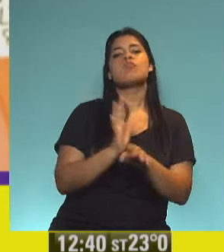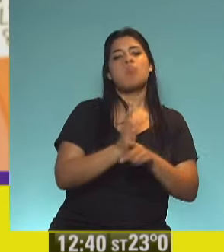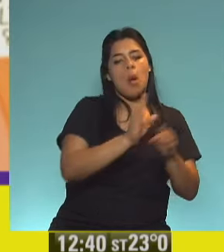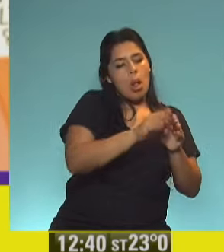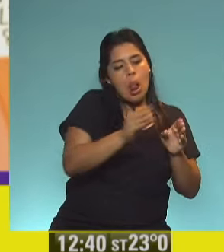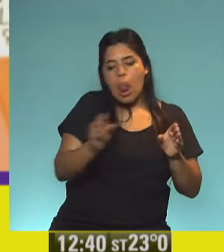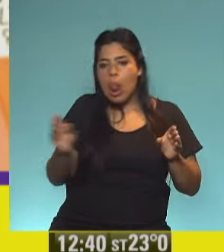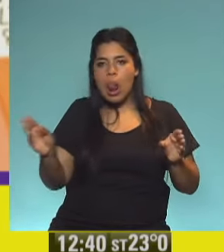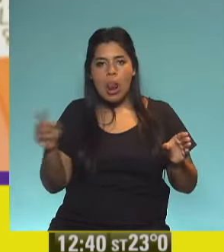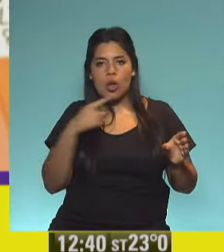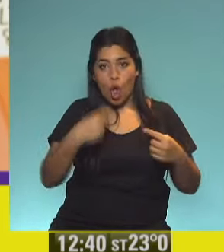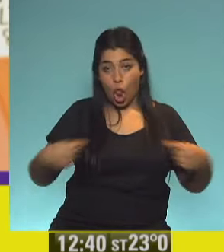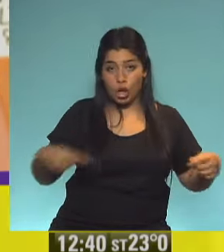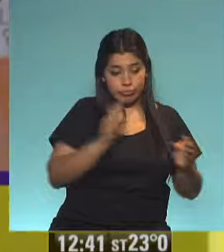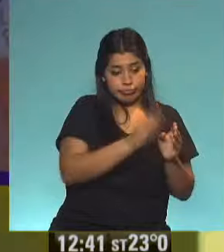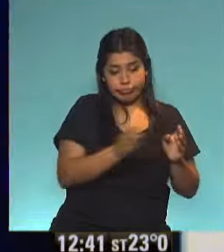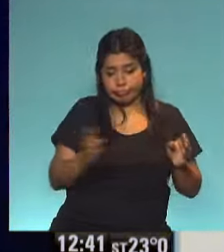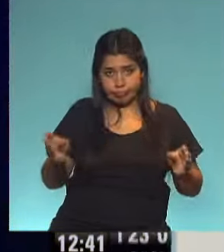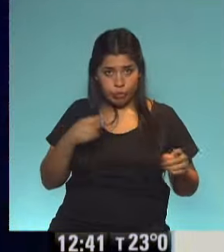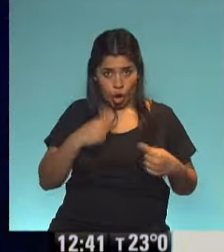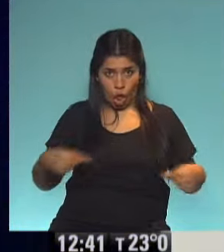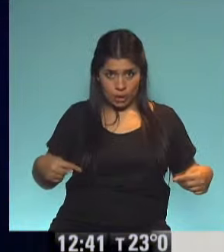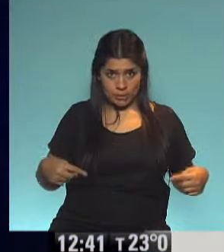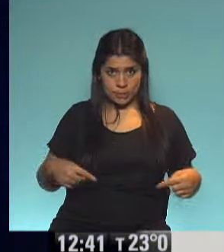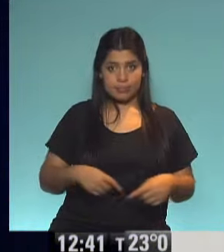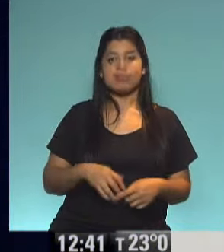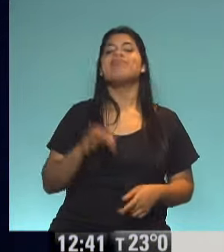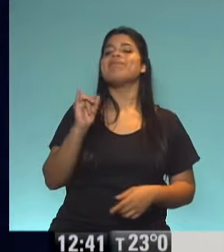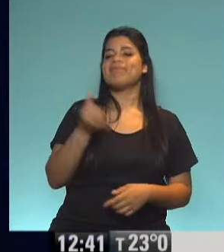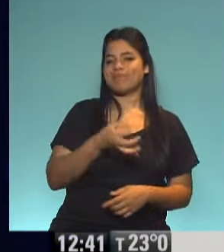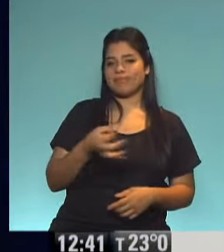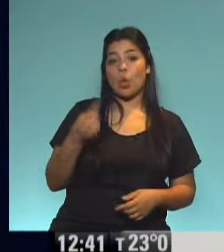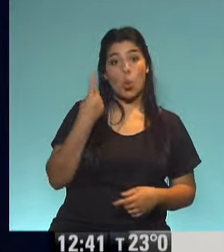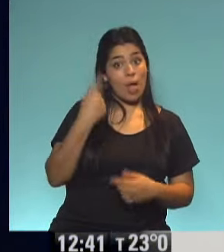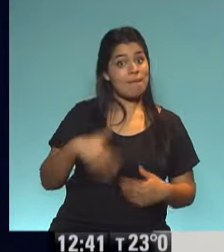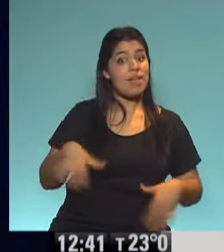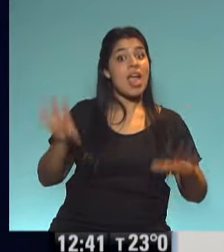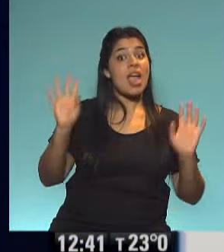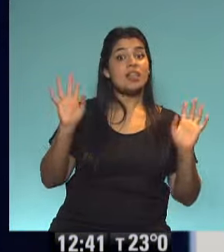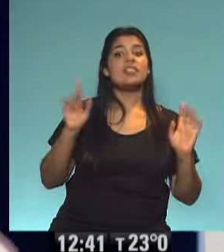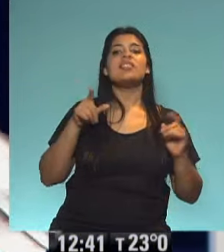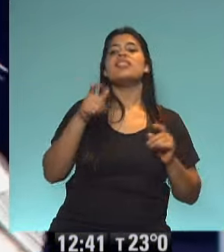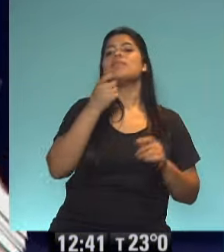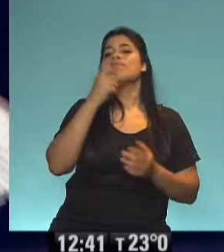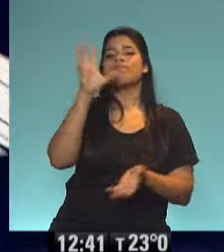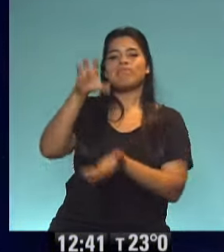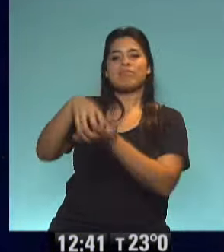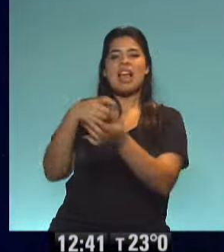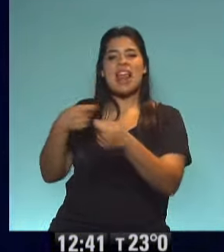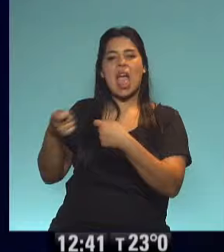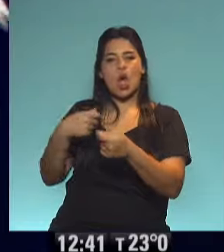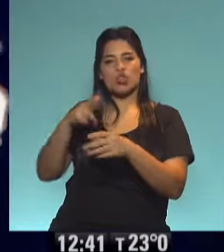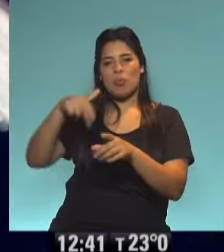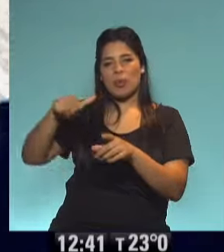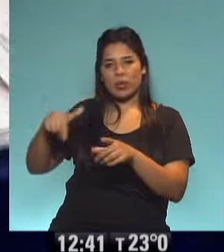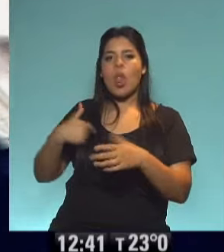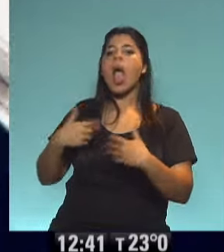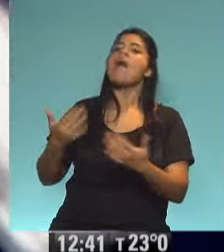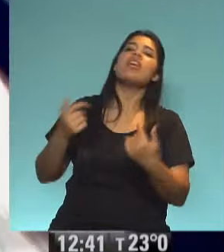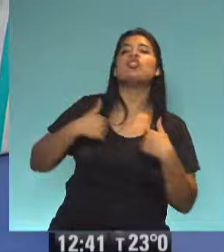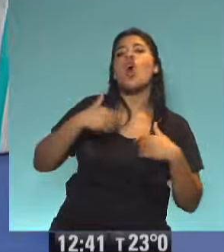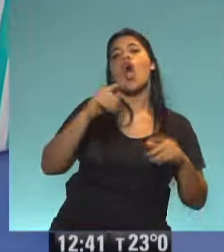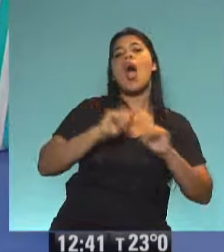Tenemos en el piso, tenemos una paleta de colores. ¿Alguna vez fueron a la pinturería y te muestran esto? A ver, yo la habitación la quiero de